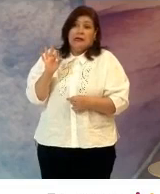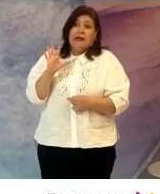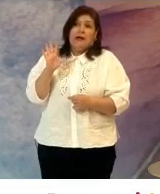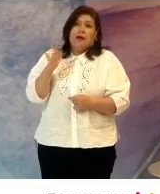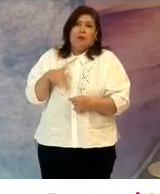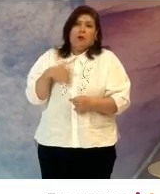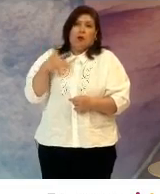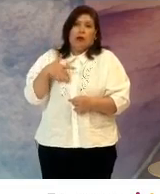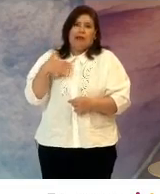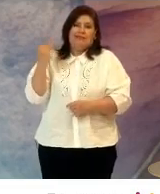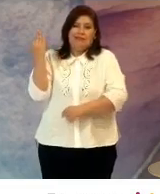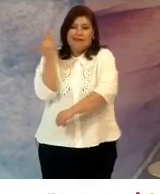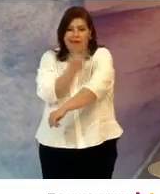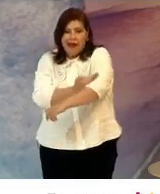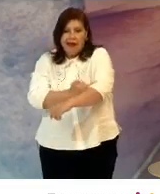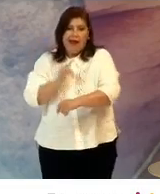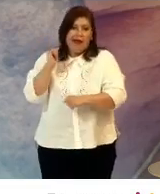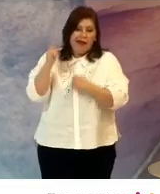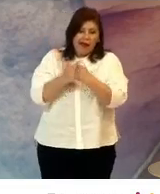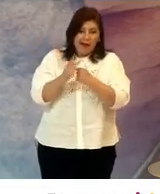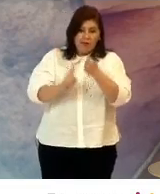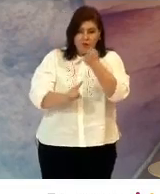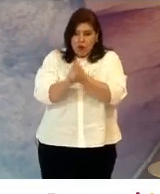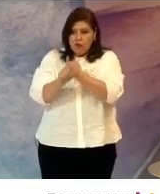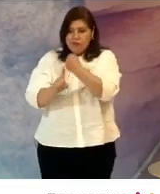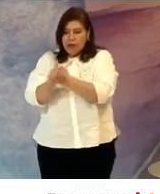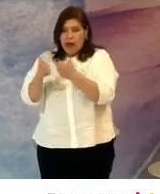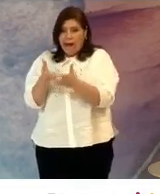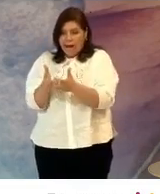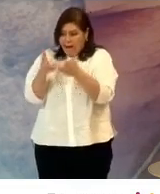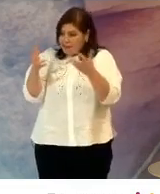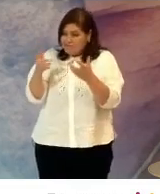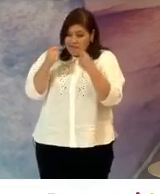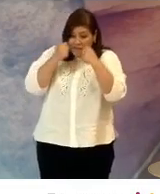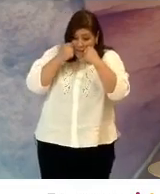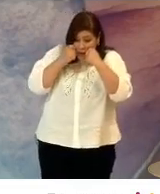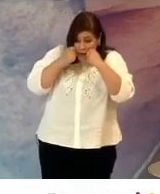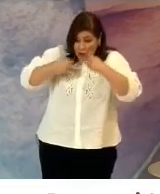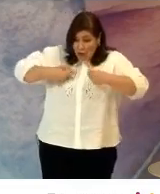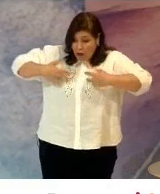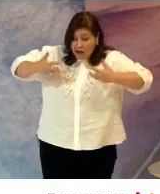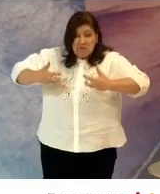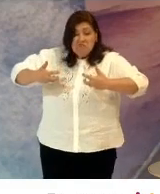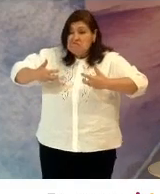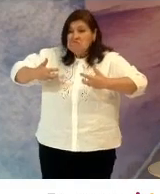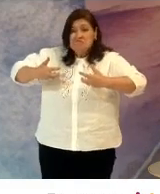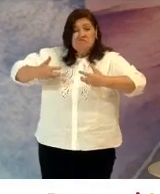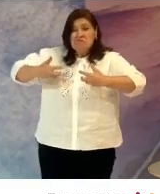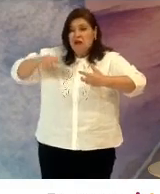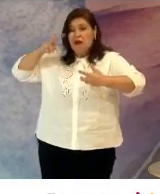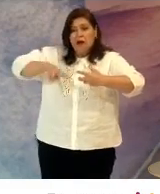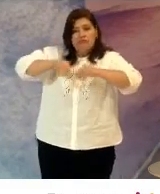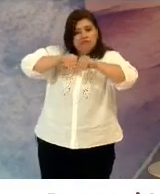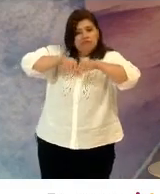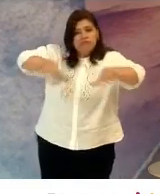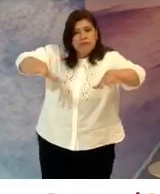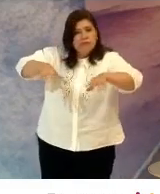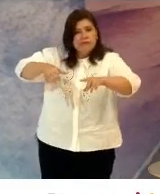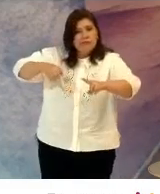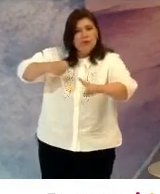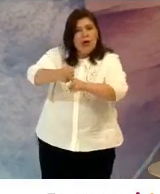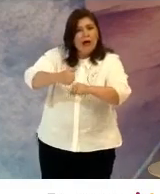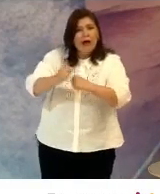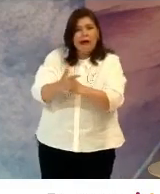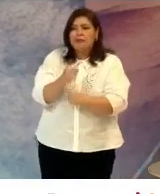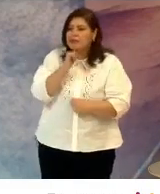tarde, estos problemas son tan grandes y lo que sea que yo haga no tiene un impacto en el final de